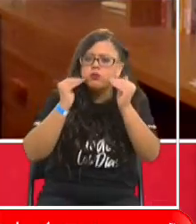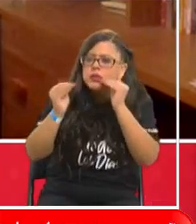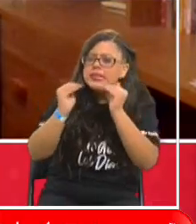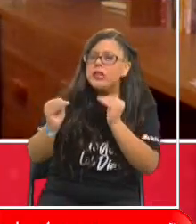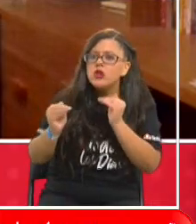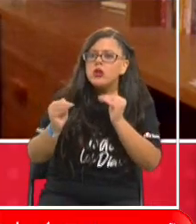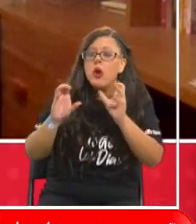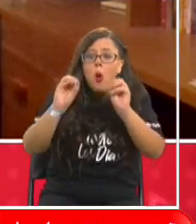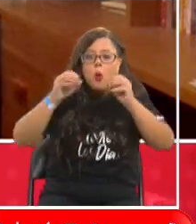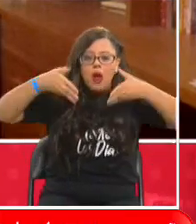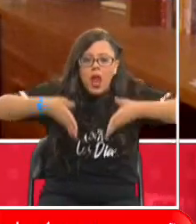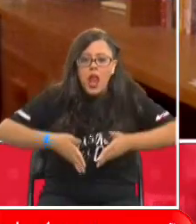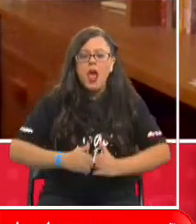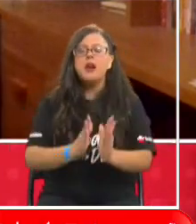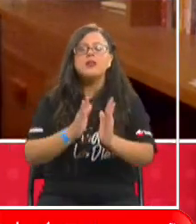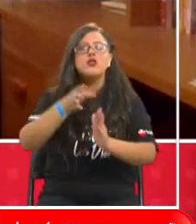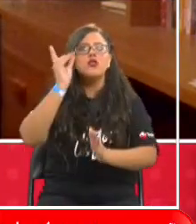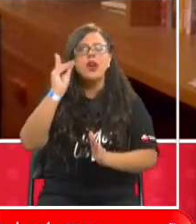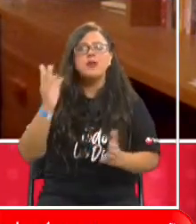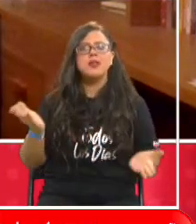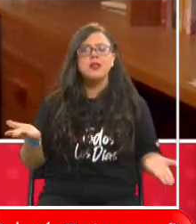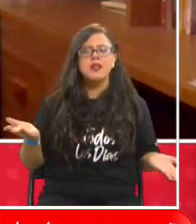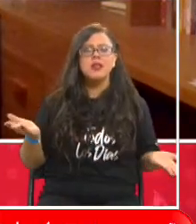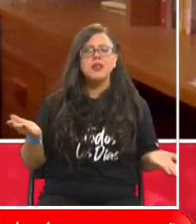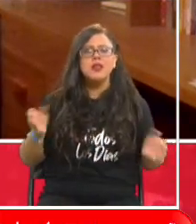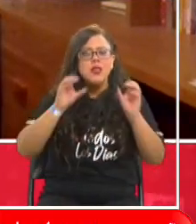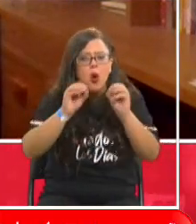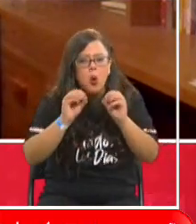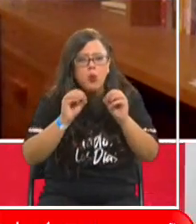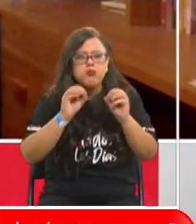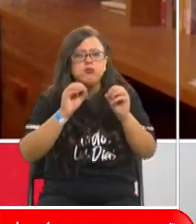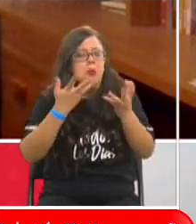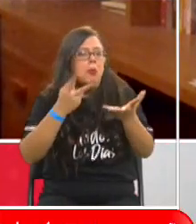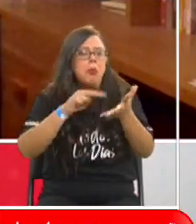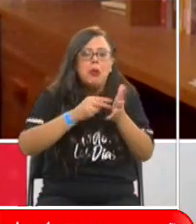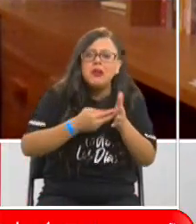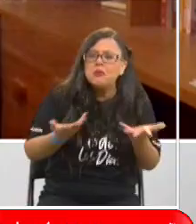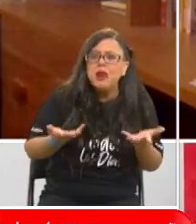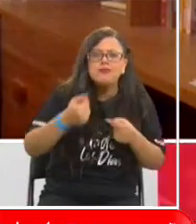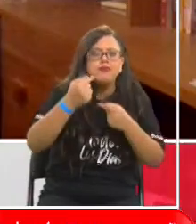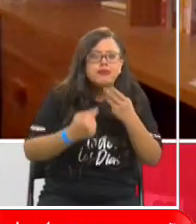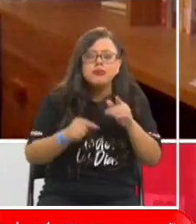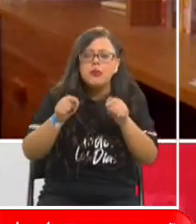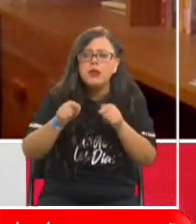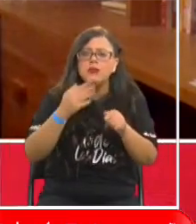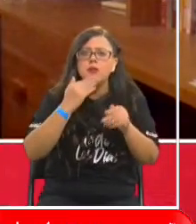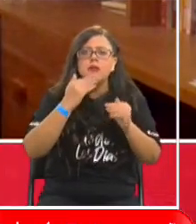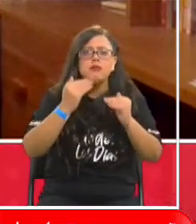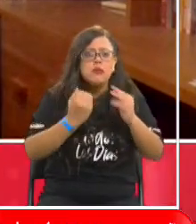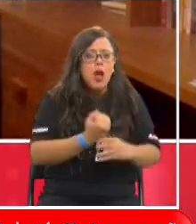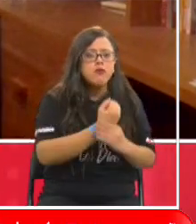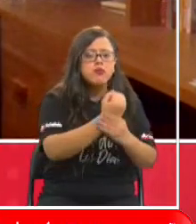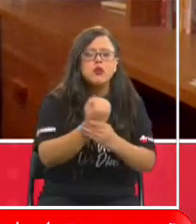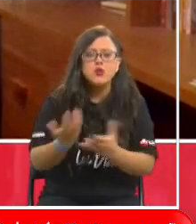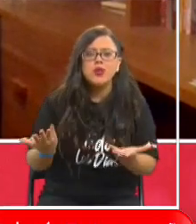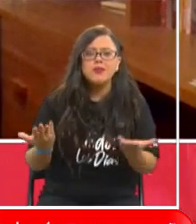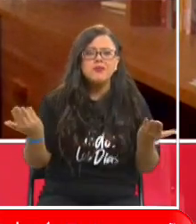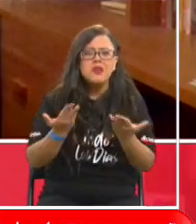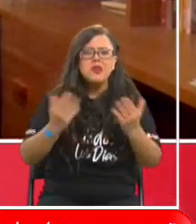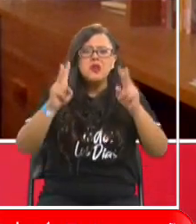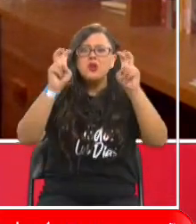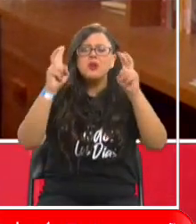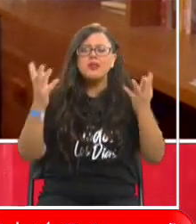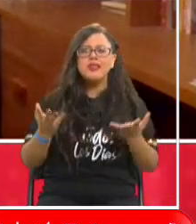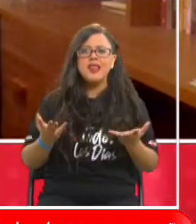que nacen con alguna discapacidad, con alguna dificultad y que ahí se les ayuda, ¿cómo ha sido